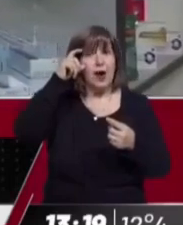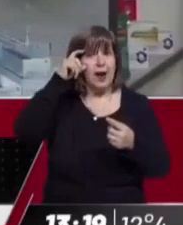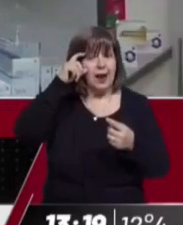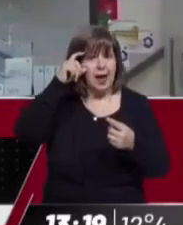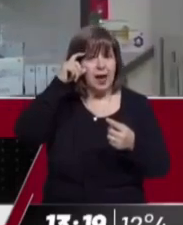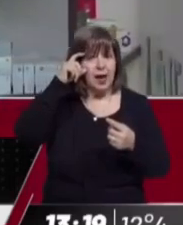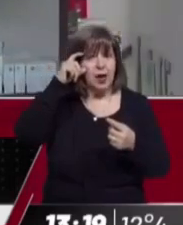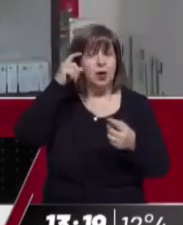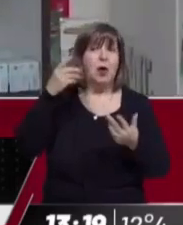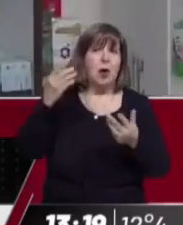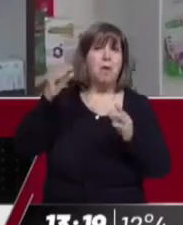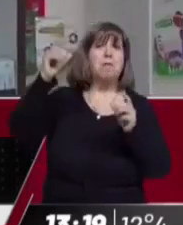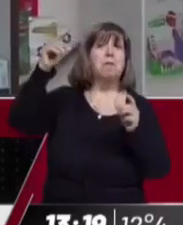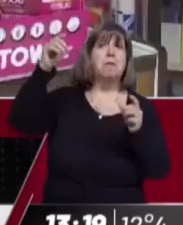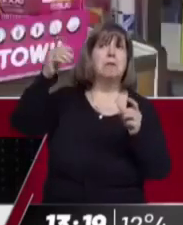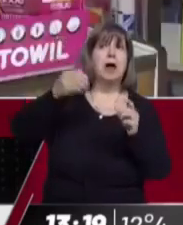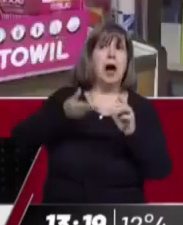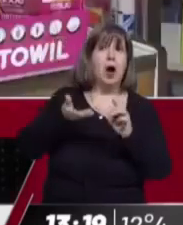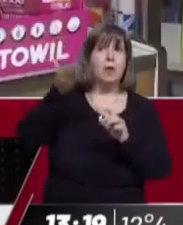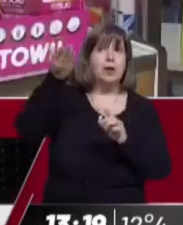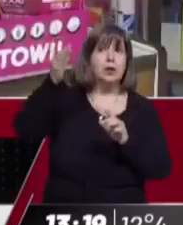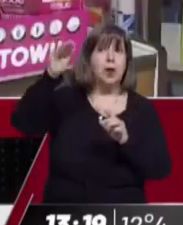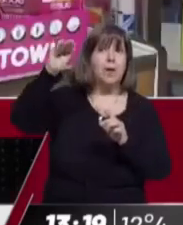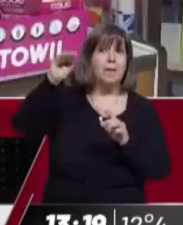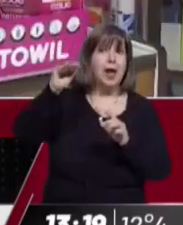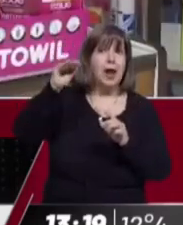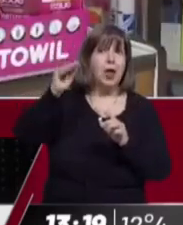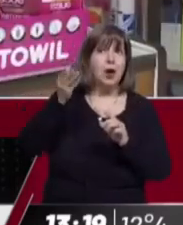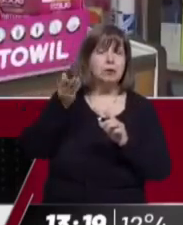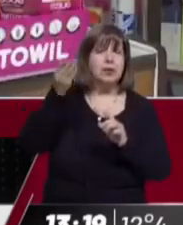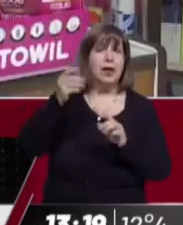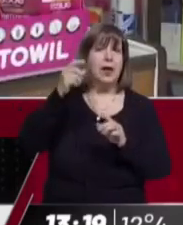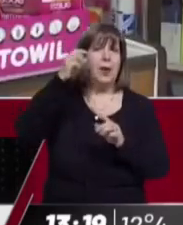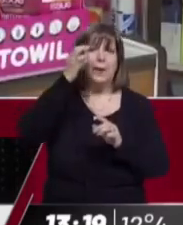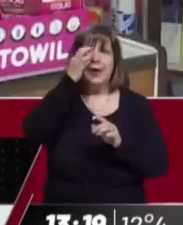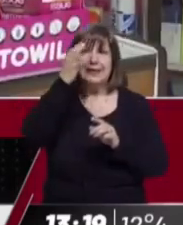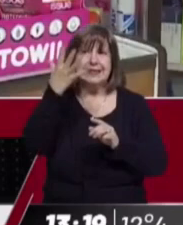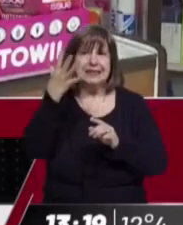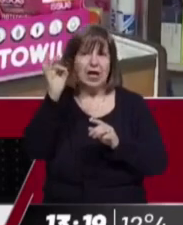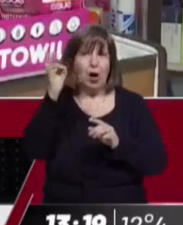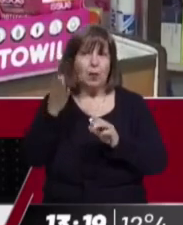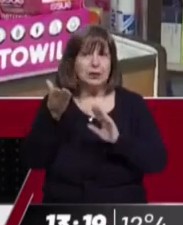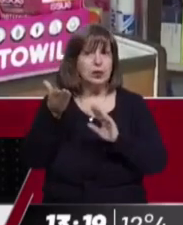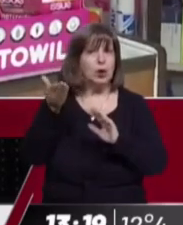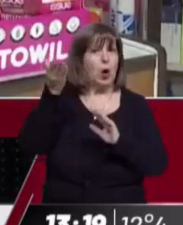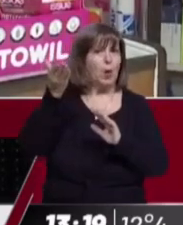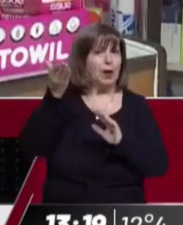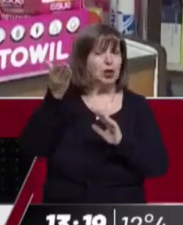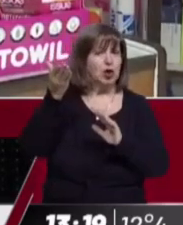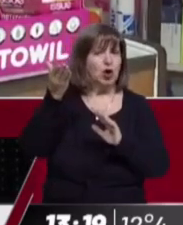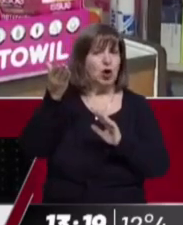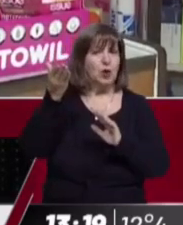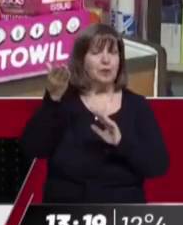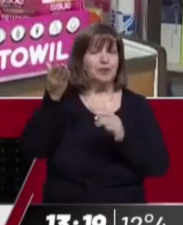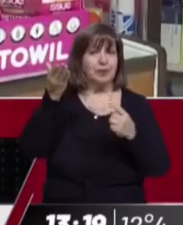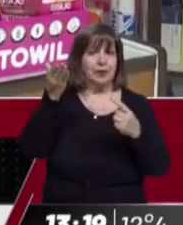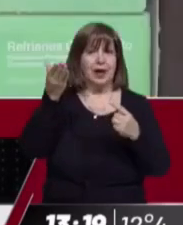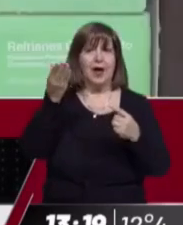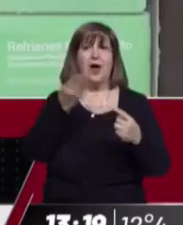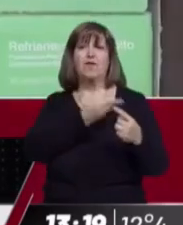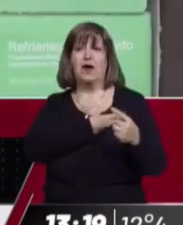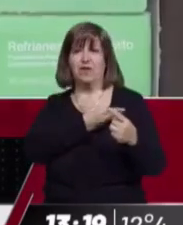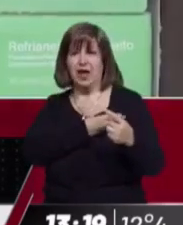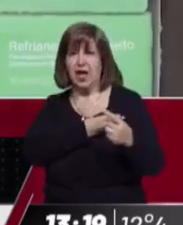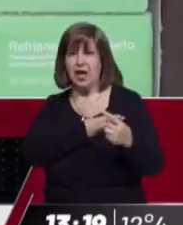el se redujo ese aumento fue un aumento aproximadamente de un 25% en